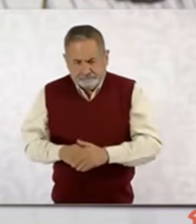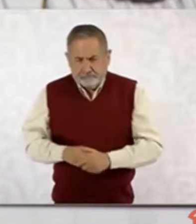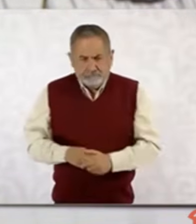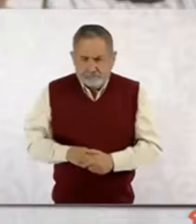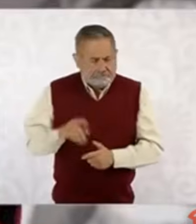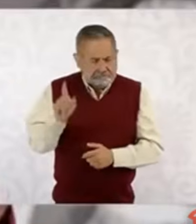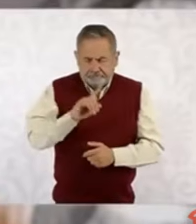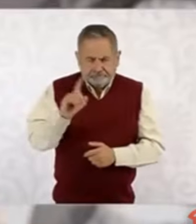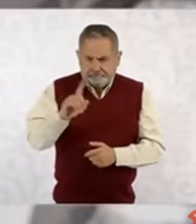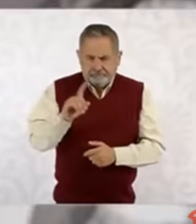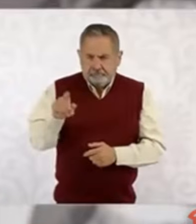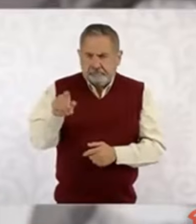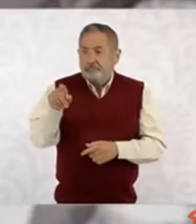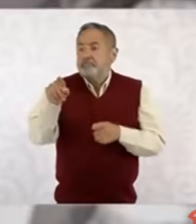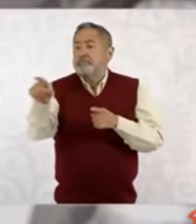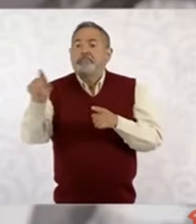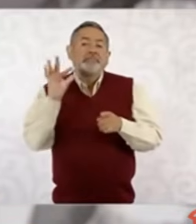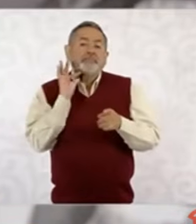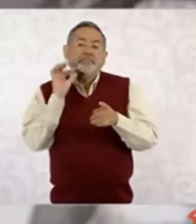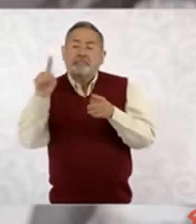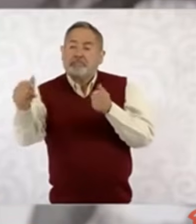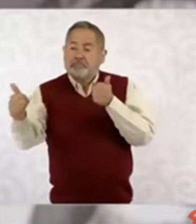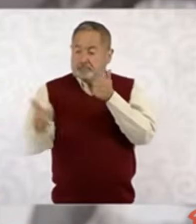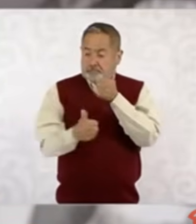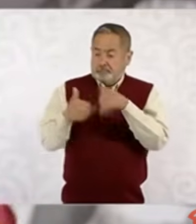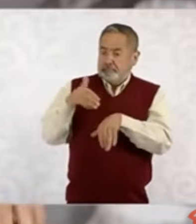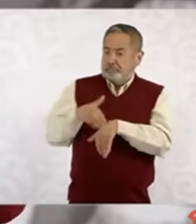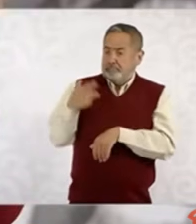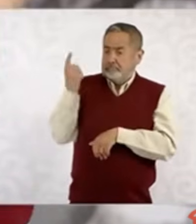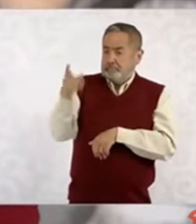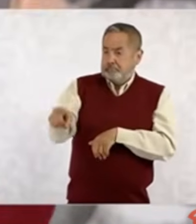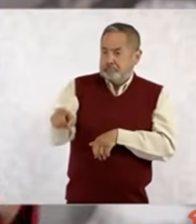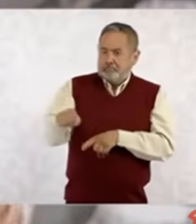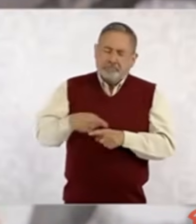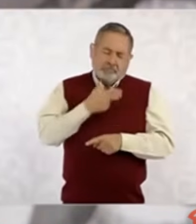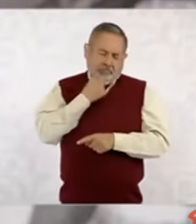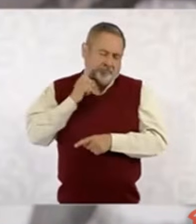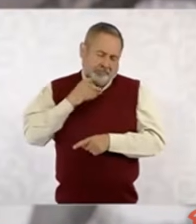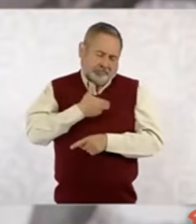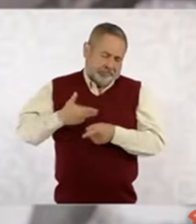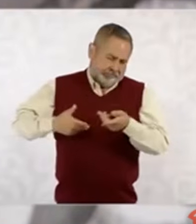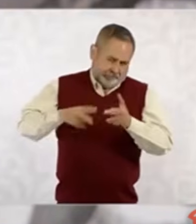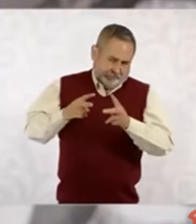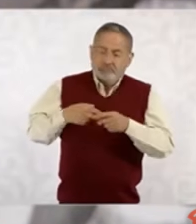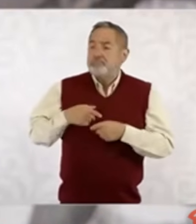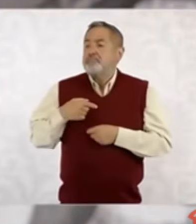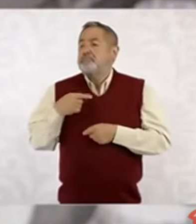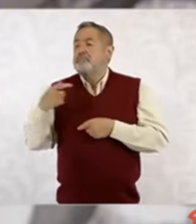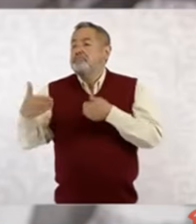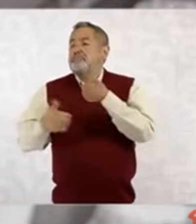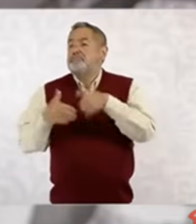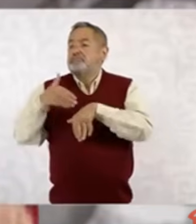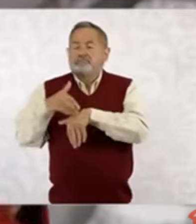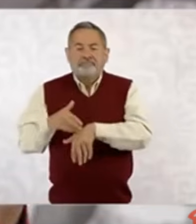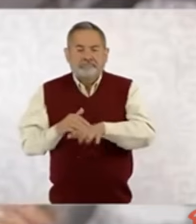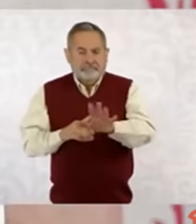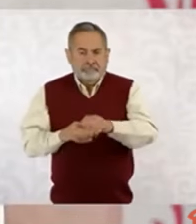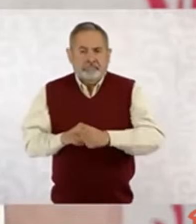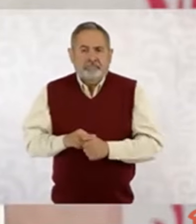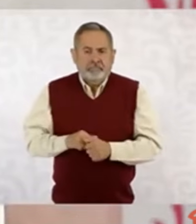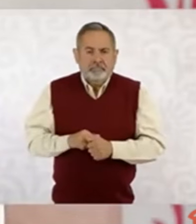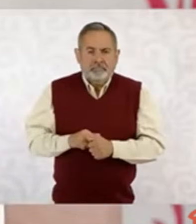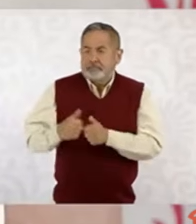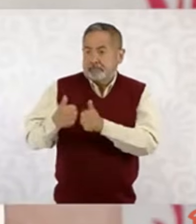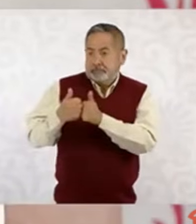No, responde a la presidenta o al presidente en su momento. Ah, pero si hay autonomía